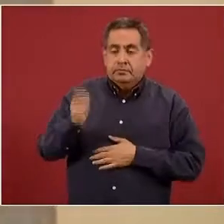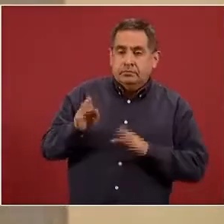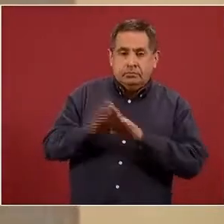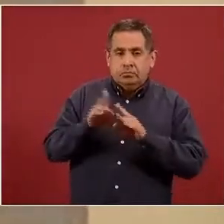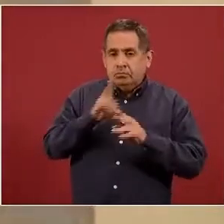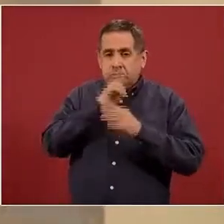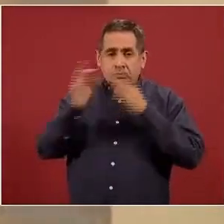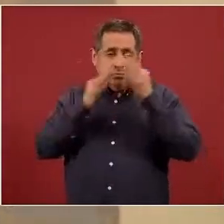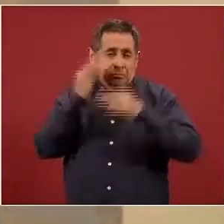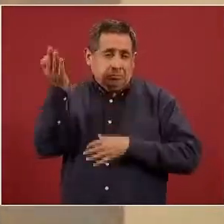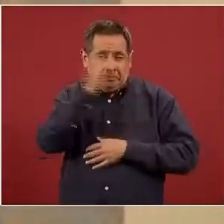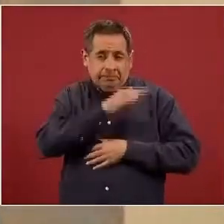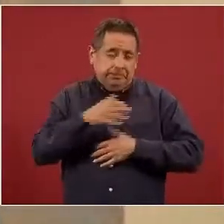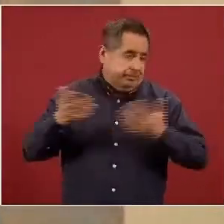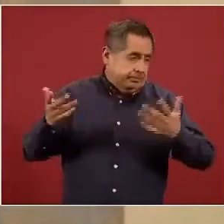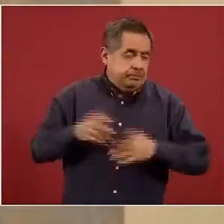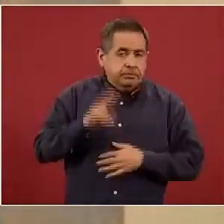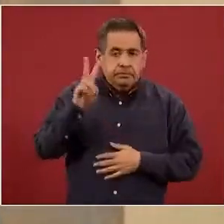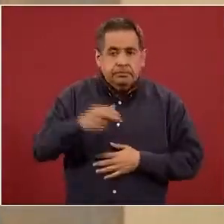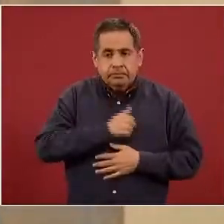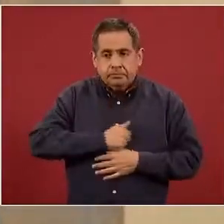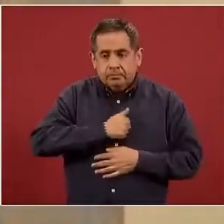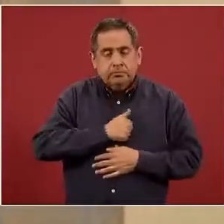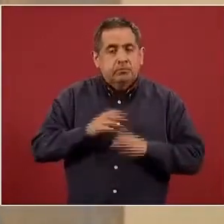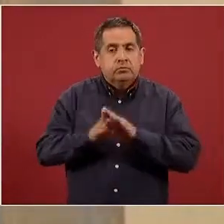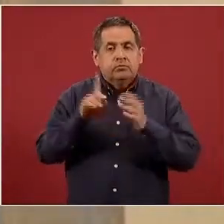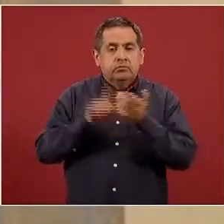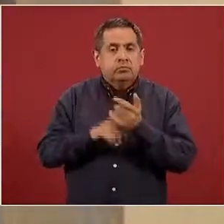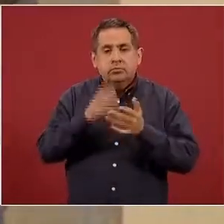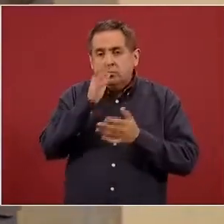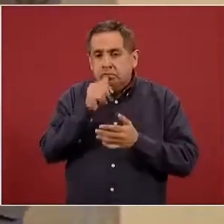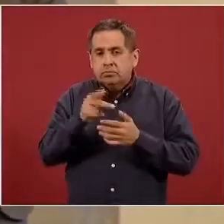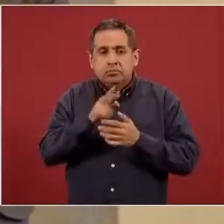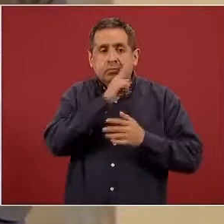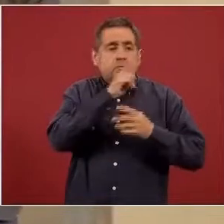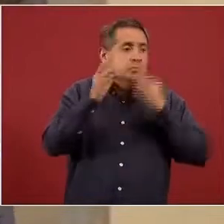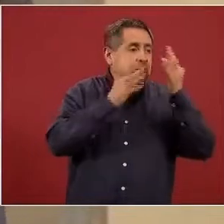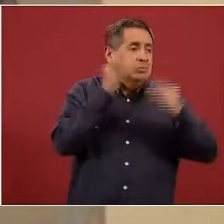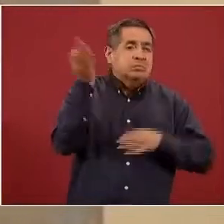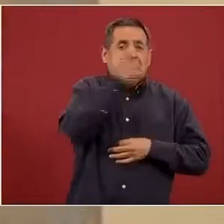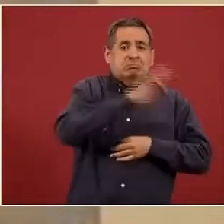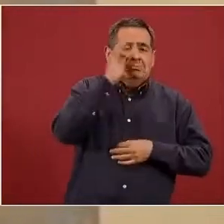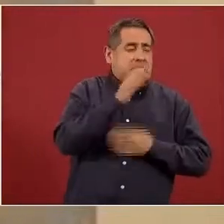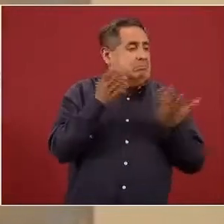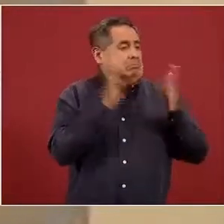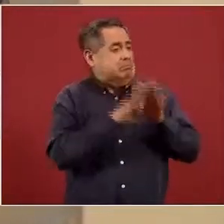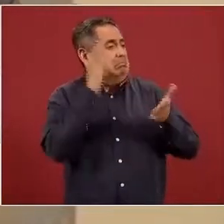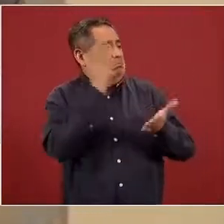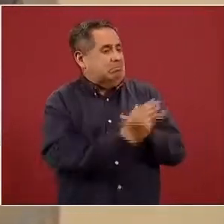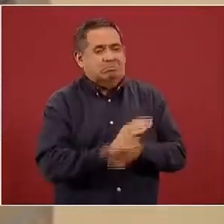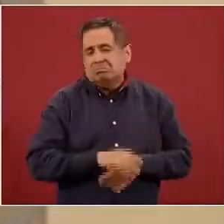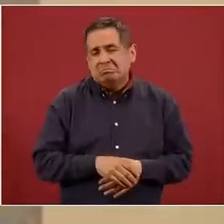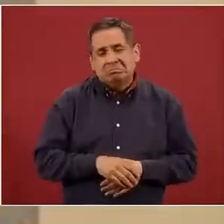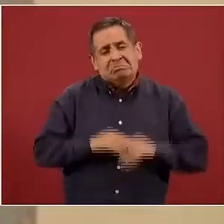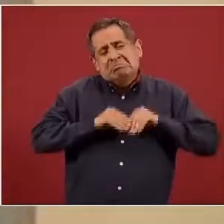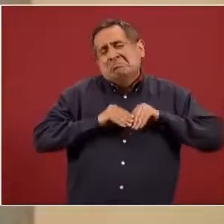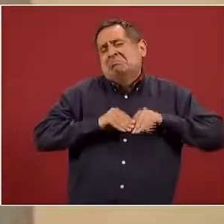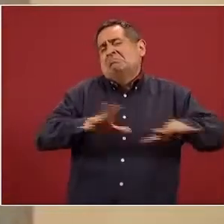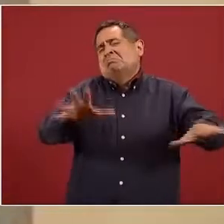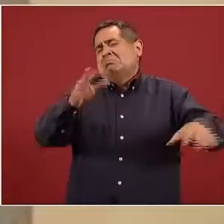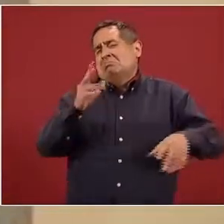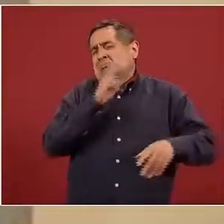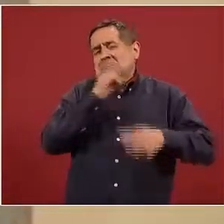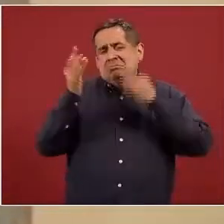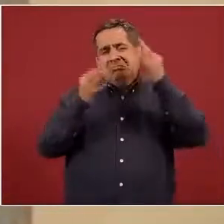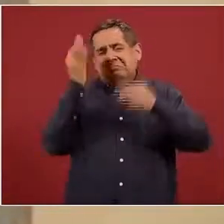las noticias falsas. Desgraciadamente no se pueden detener las noticias falsas, es muy difícil hacerlo, ¿no? Porque